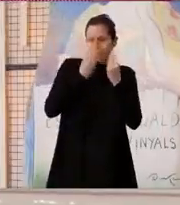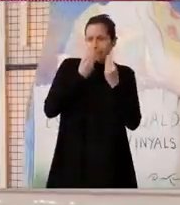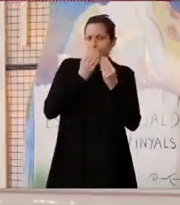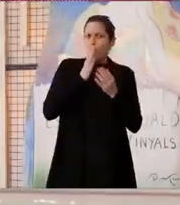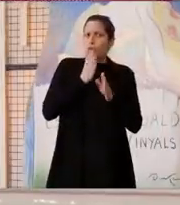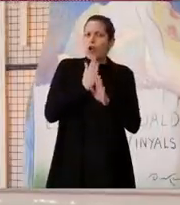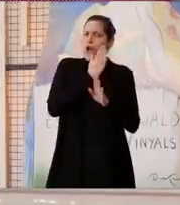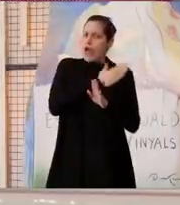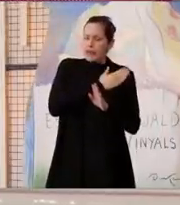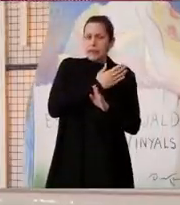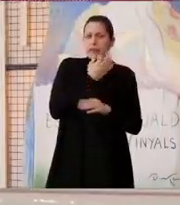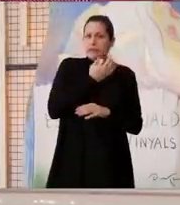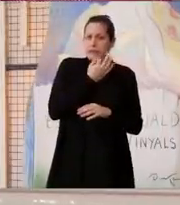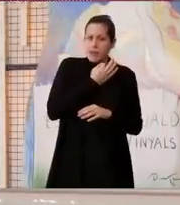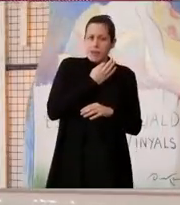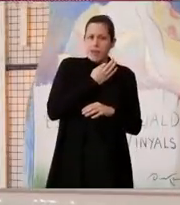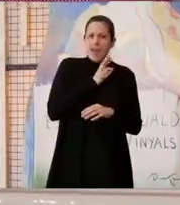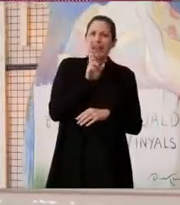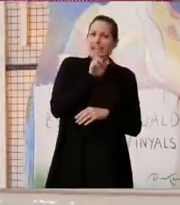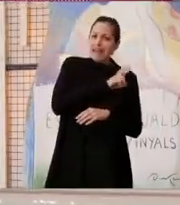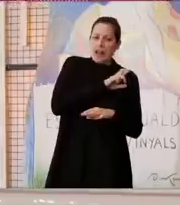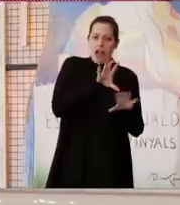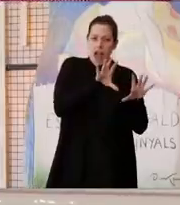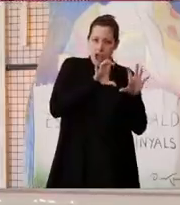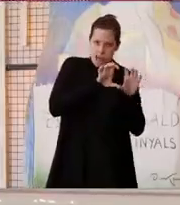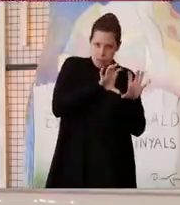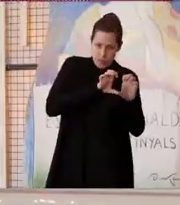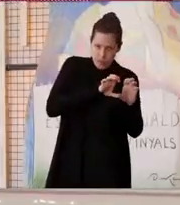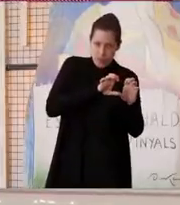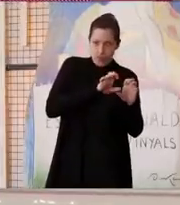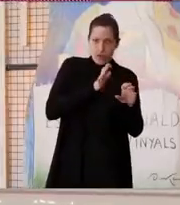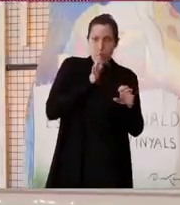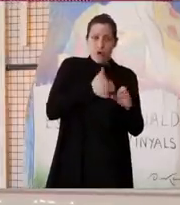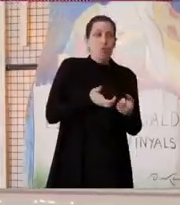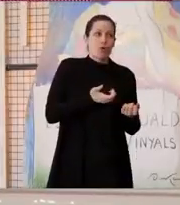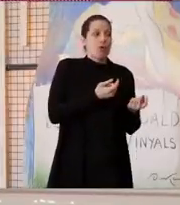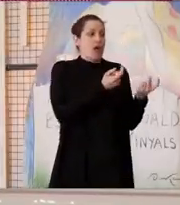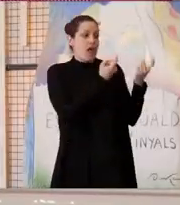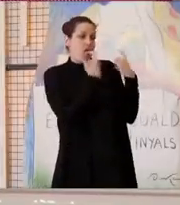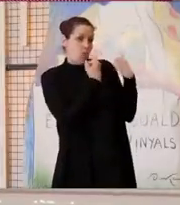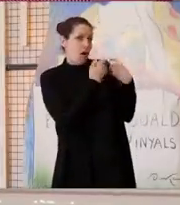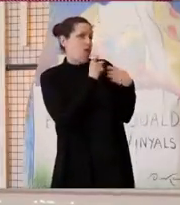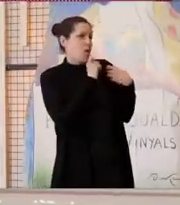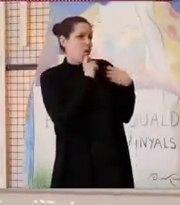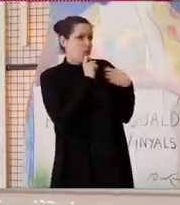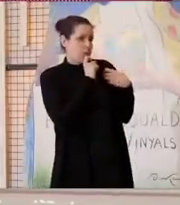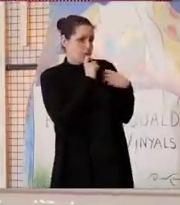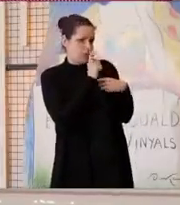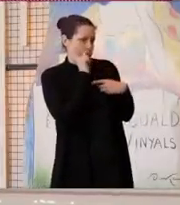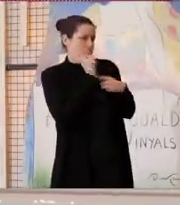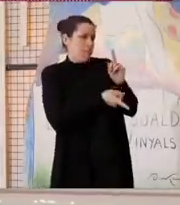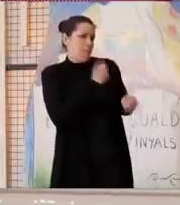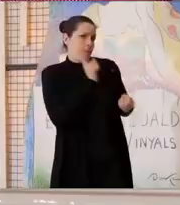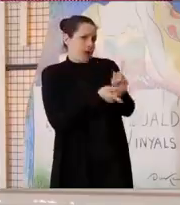cambio trascendental de reaprendizaje del mundo porque también nos han educado en el machismo y eso pesa muchísimo también